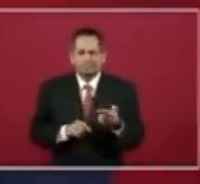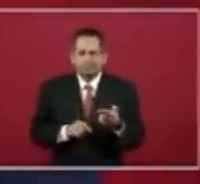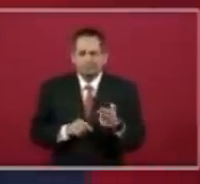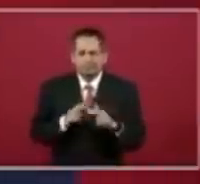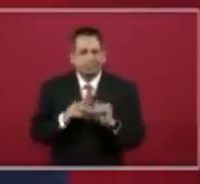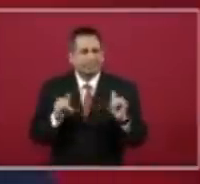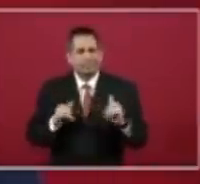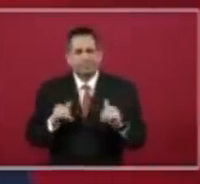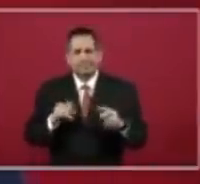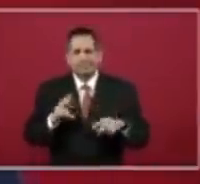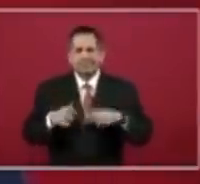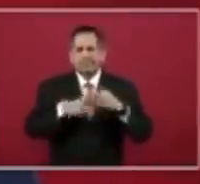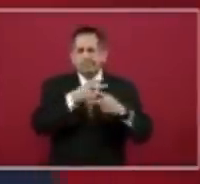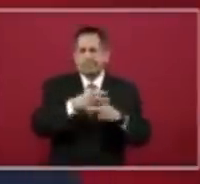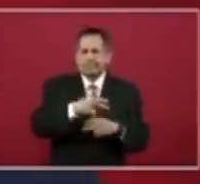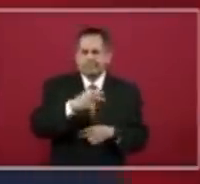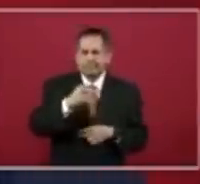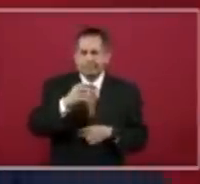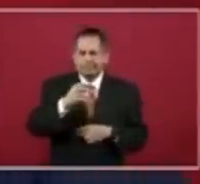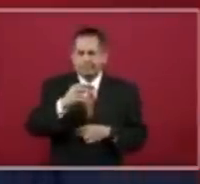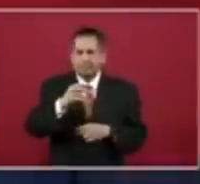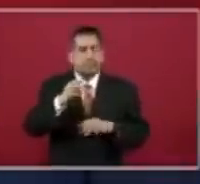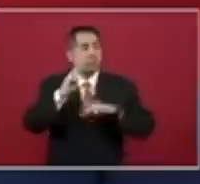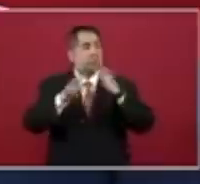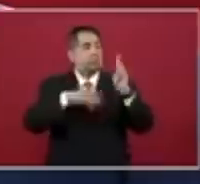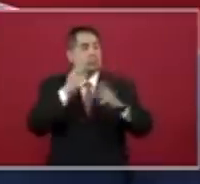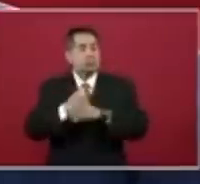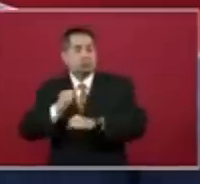ir a una serie mundial de béisbol.